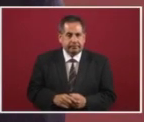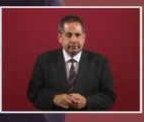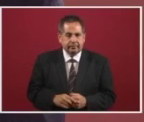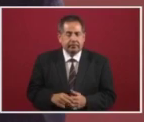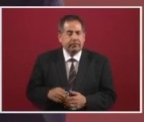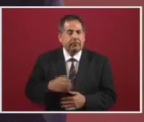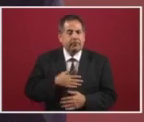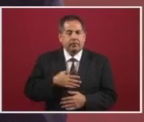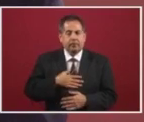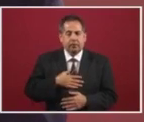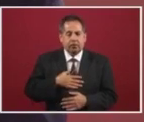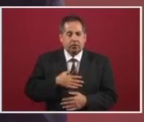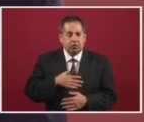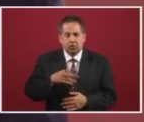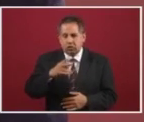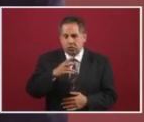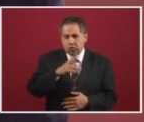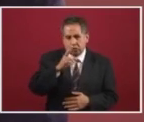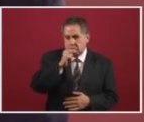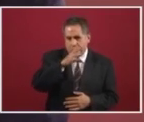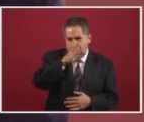estoy en contra de la reelección,